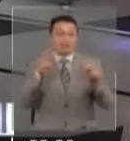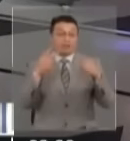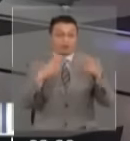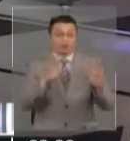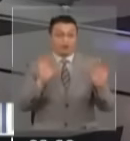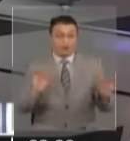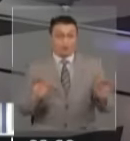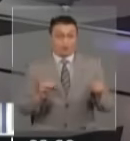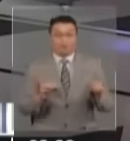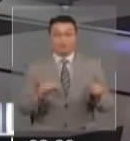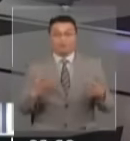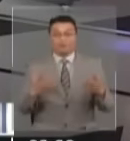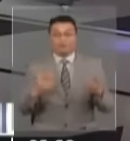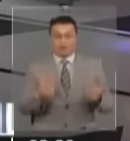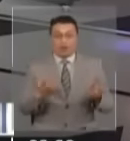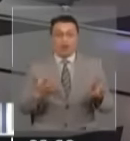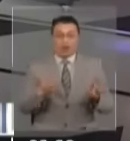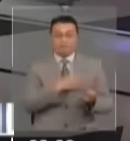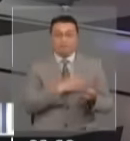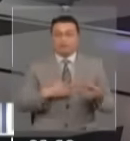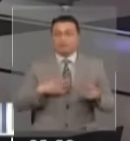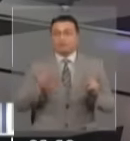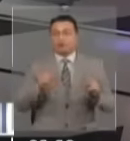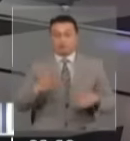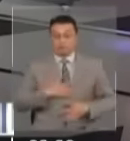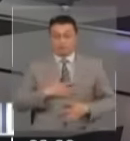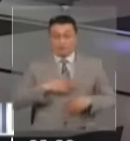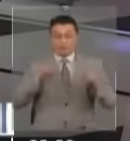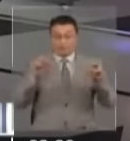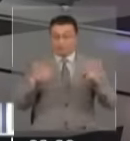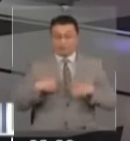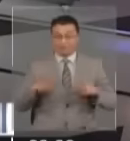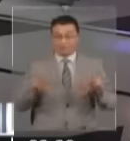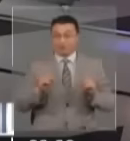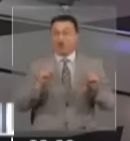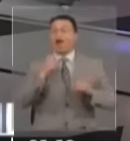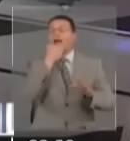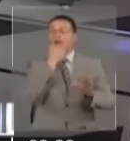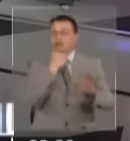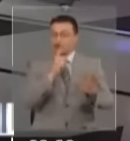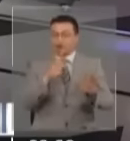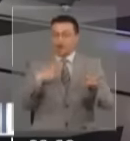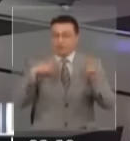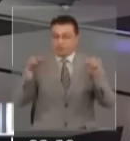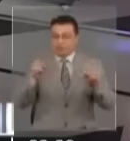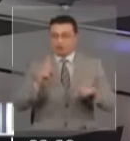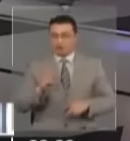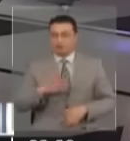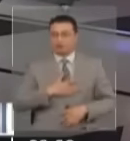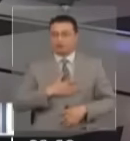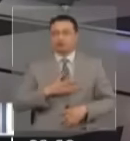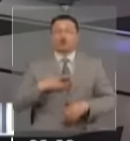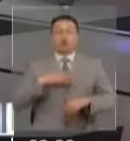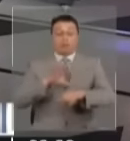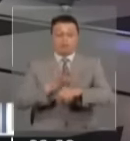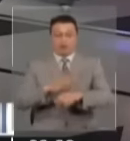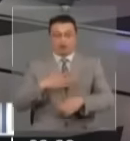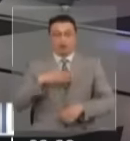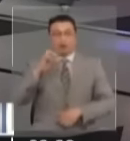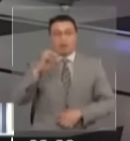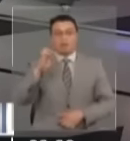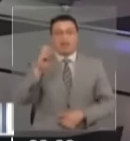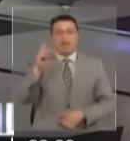con ministro, que le costó más la salida del ministerio. No es mi tema. Error, no es mi tema. Yo soy un médico y soy